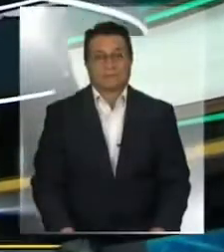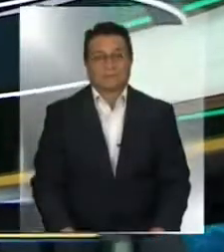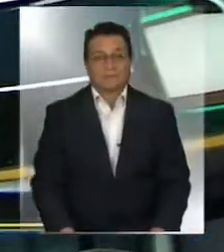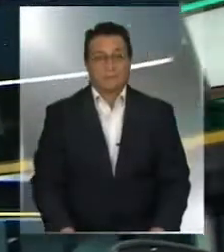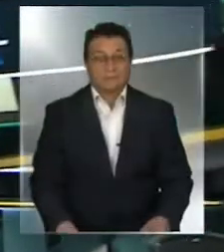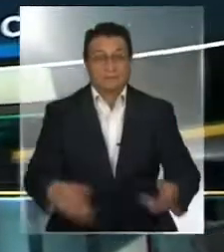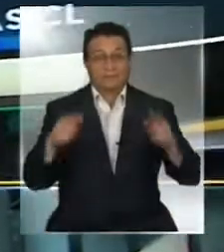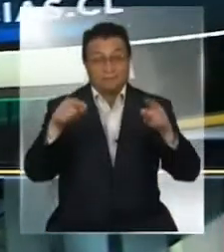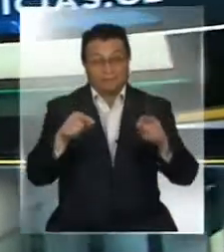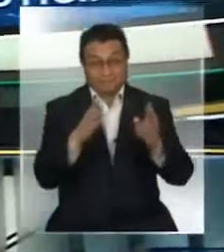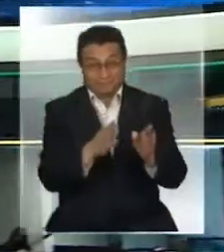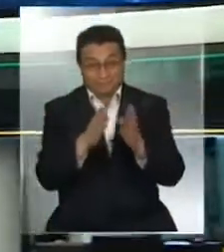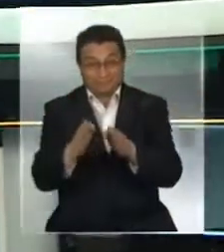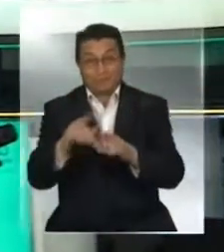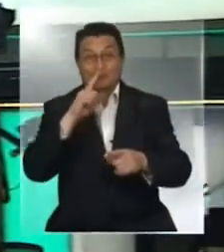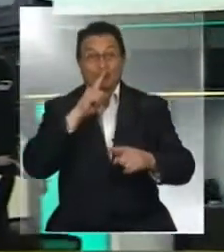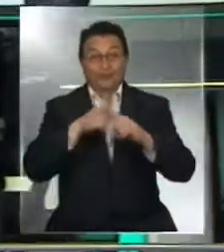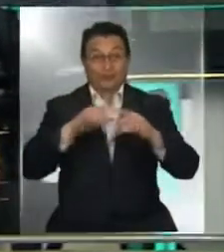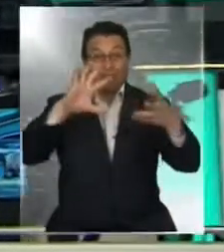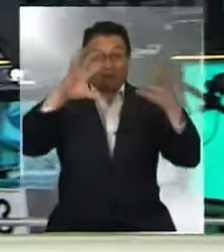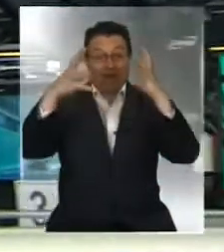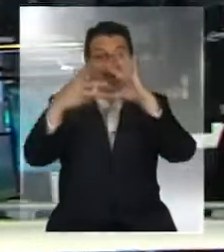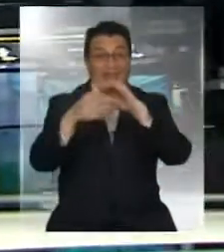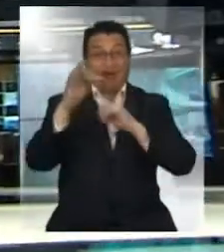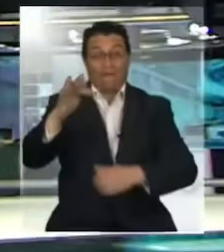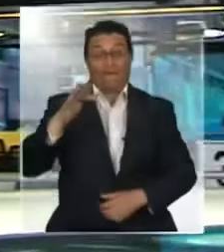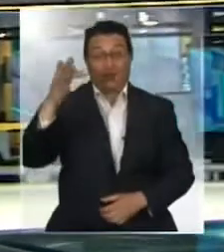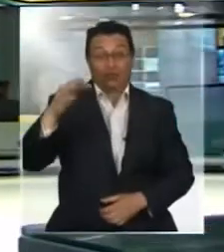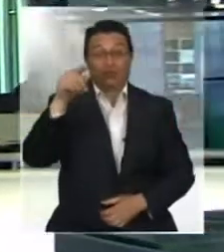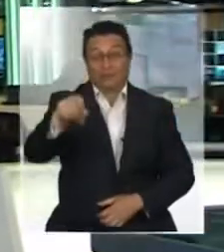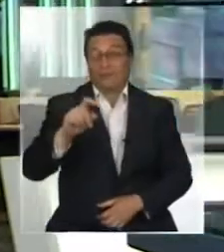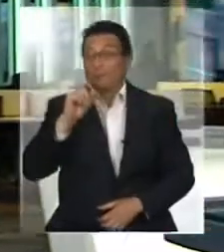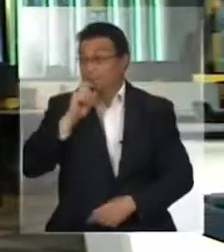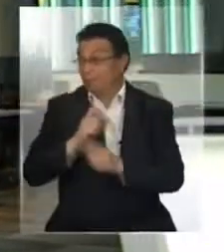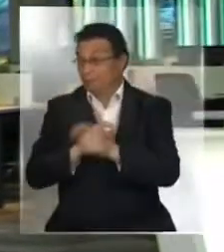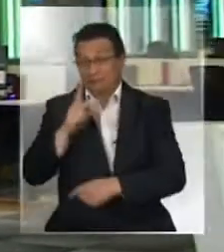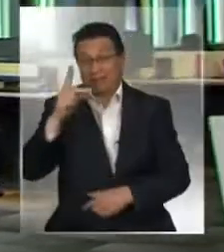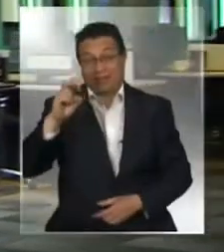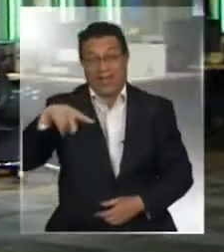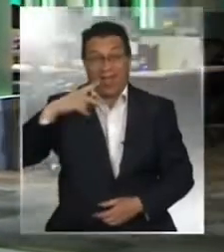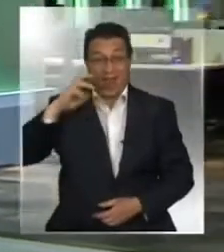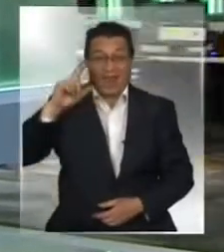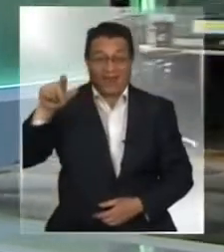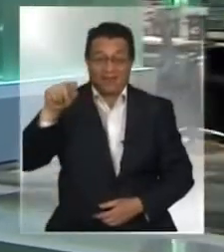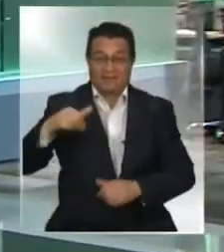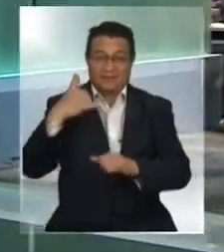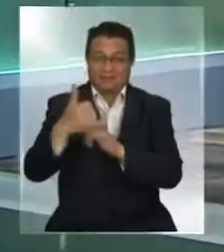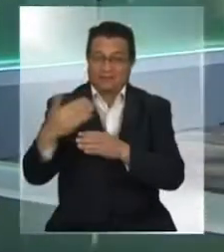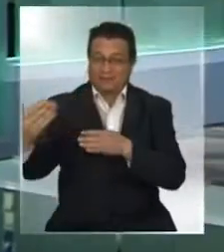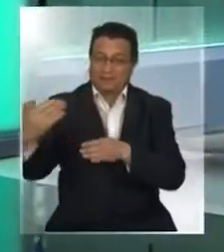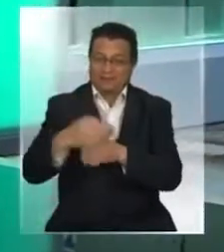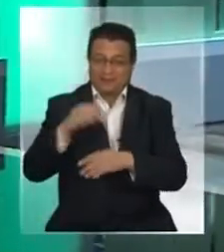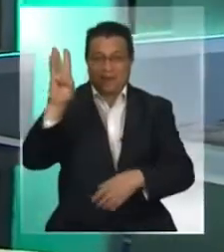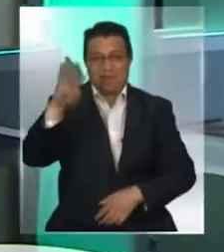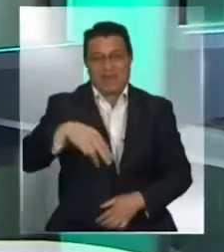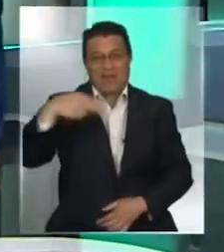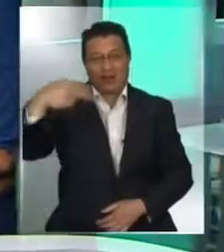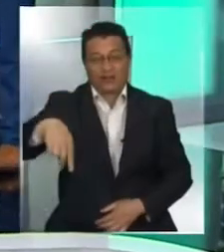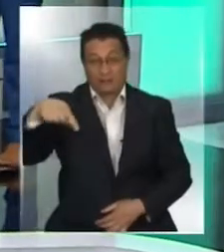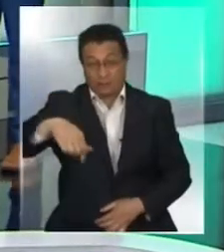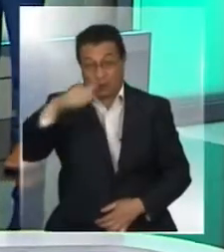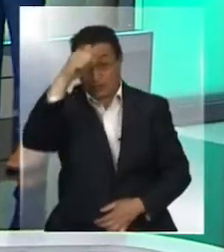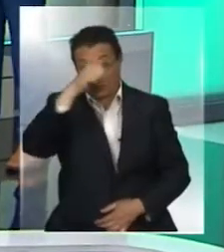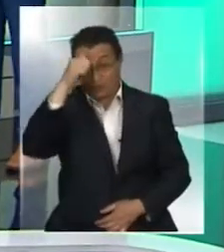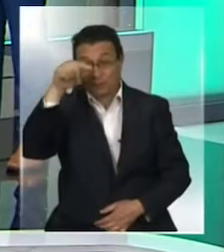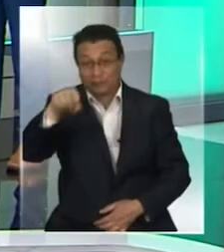Si esta sección se llama Planeta Futuro, nuestro capitán planeta es Daniel Silva, que está como siempre con nosotros aquí en vivo en Mega Noticias Prime este domingo.